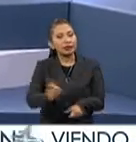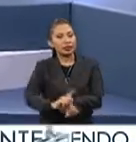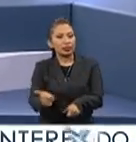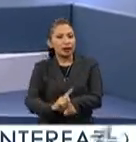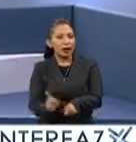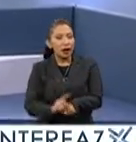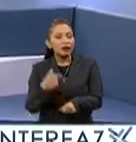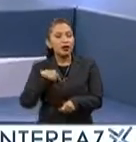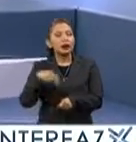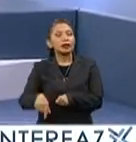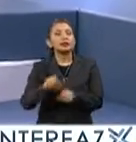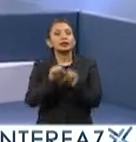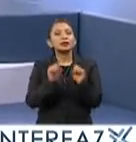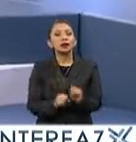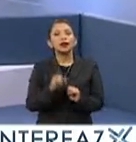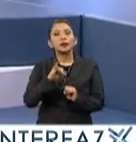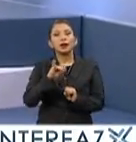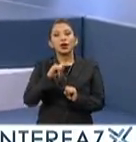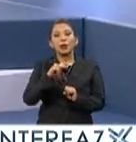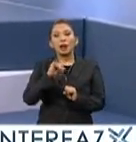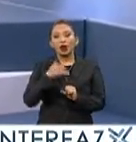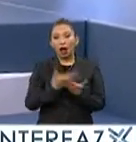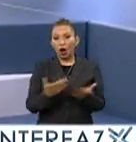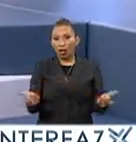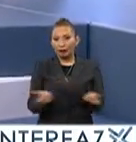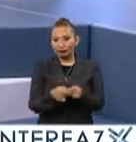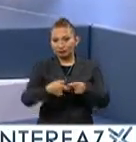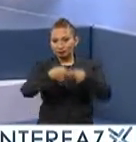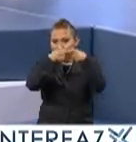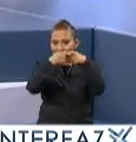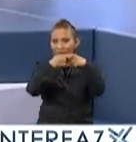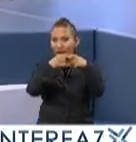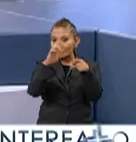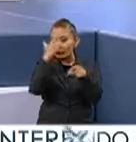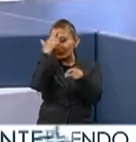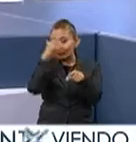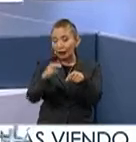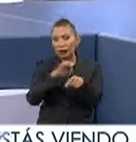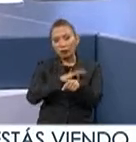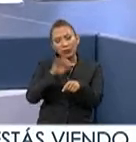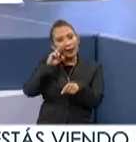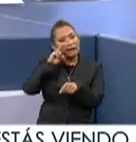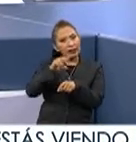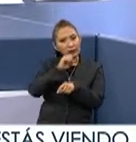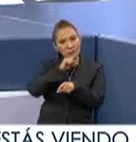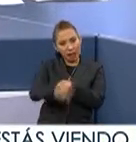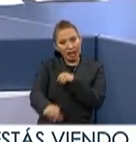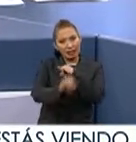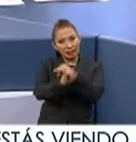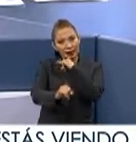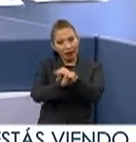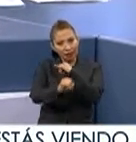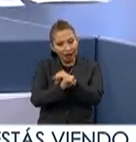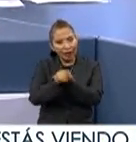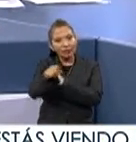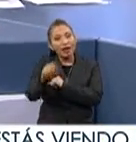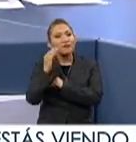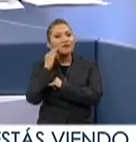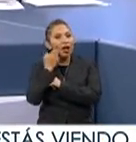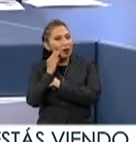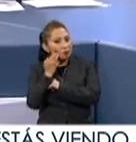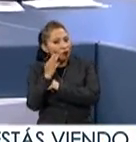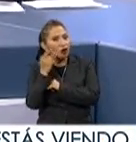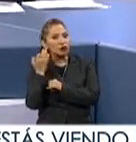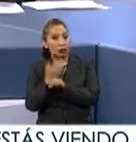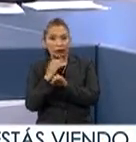día en nuestro sistema iberoamericano. Vamos a hacer una breve pausa. Les recuerdo que nos puede seguir en las redes sociales, en Facebook